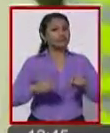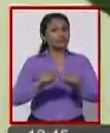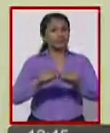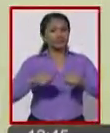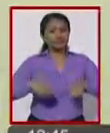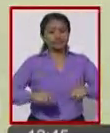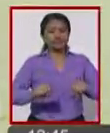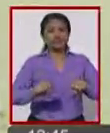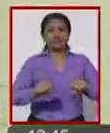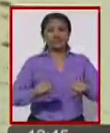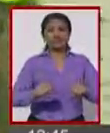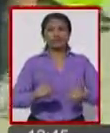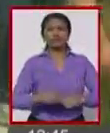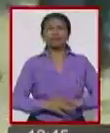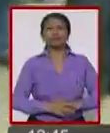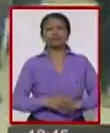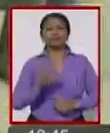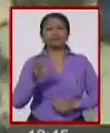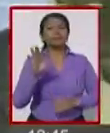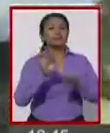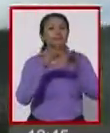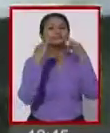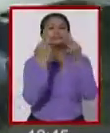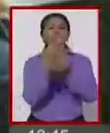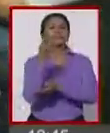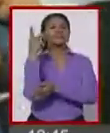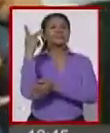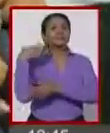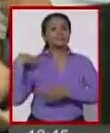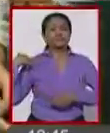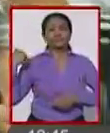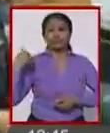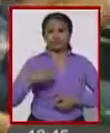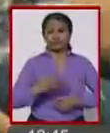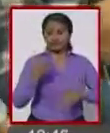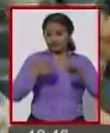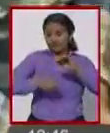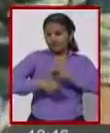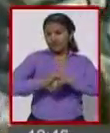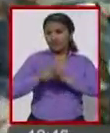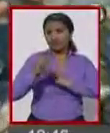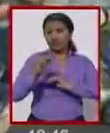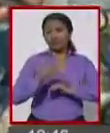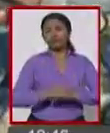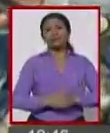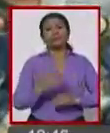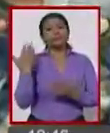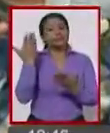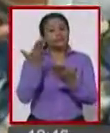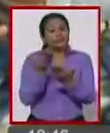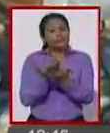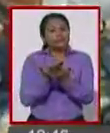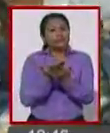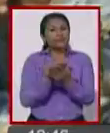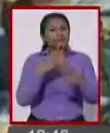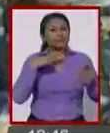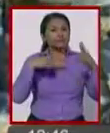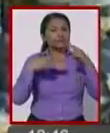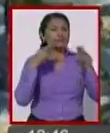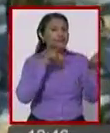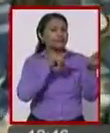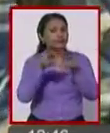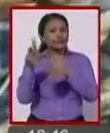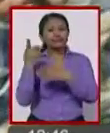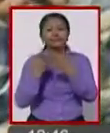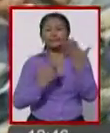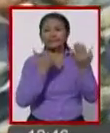en vivo y en directo. No, yo soy pariente, yo soy prima de los dueños. ¿Usted estaba adentro? No estaba. Yo llegué ya a la noticia. ¿Ha llegado